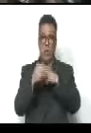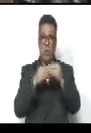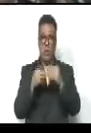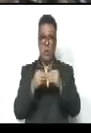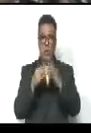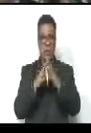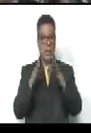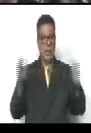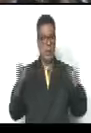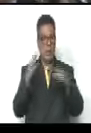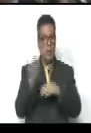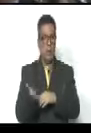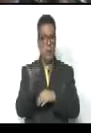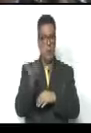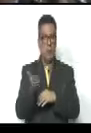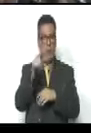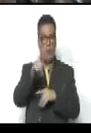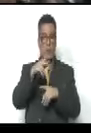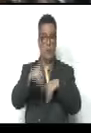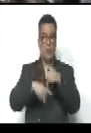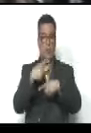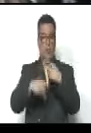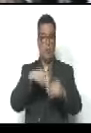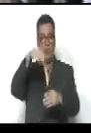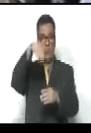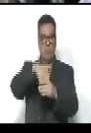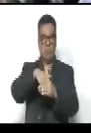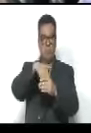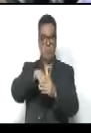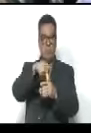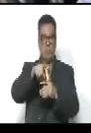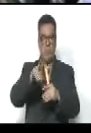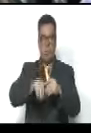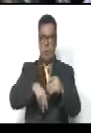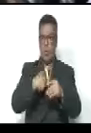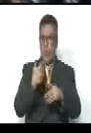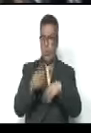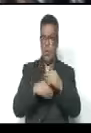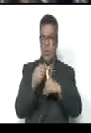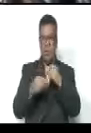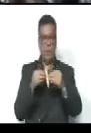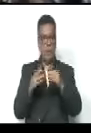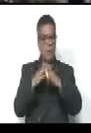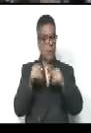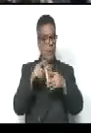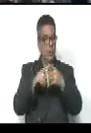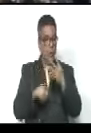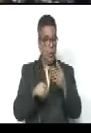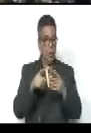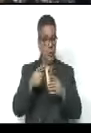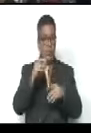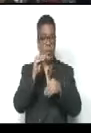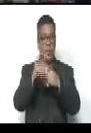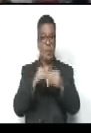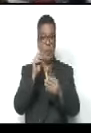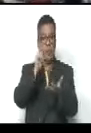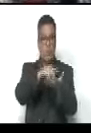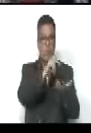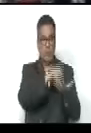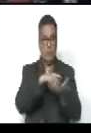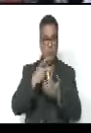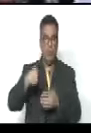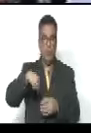en la magnitud y la importancia de que este proceso electoral pueda llevarse a cabo con todas las garantías para todos los actores que vamos a